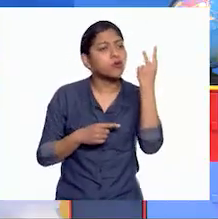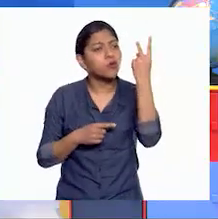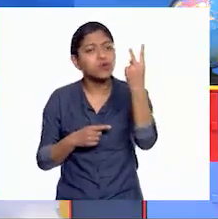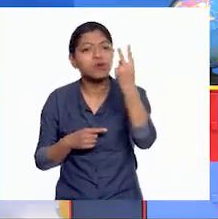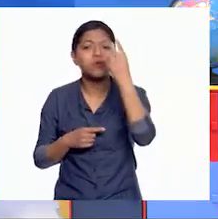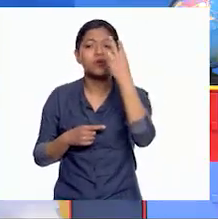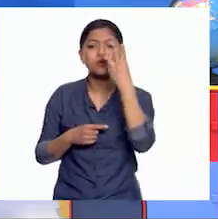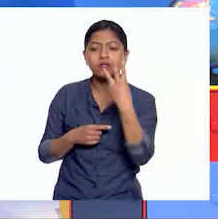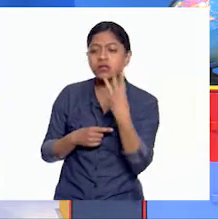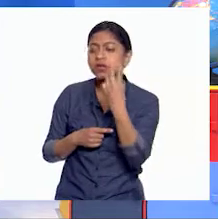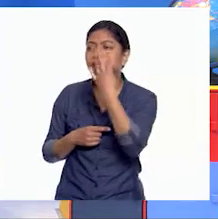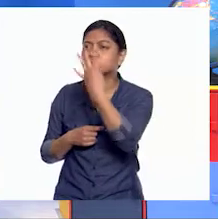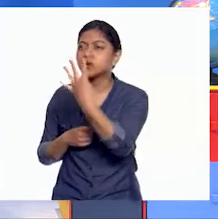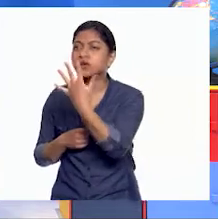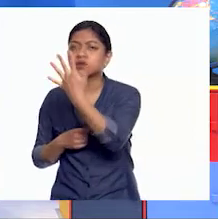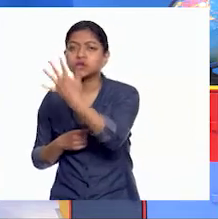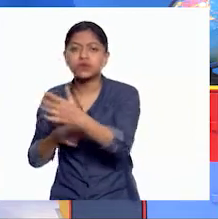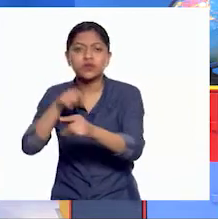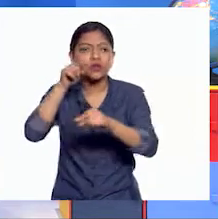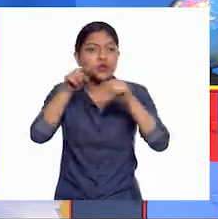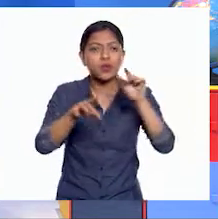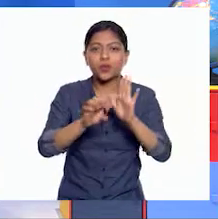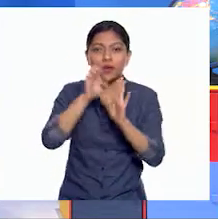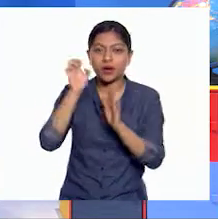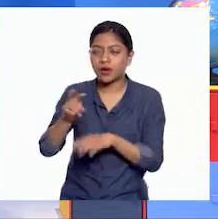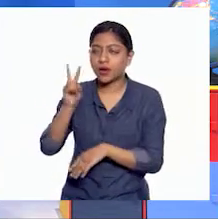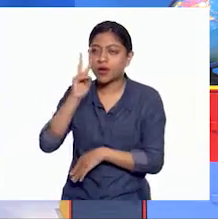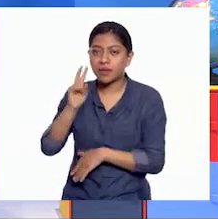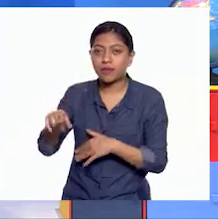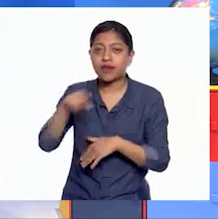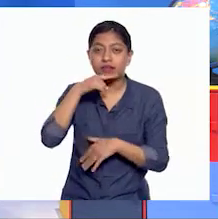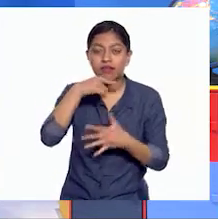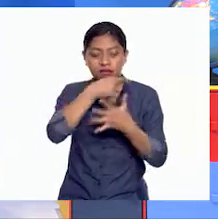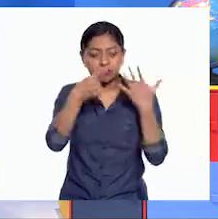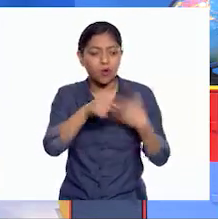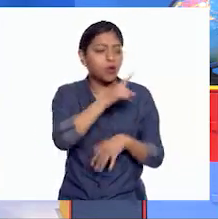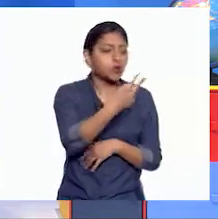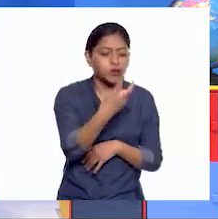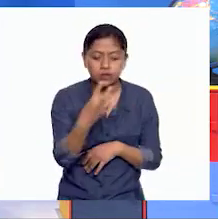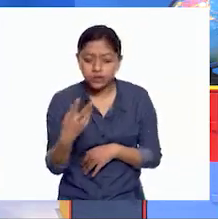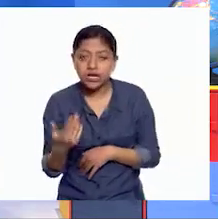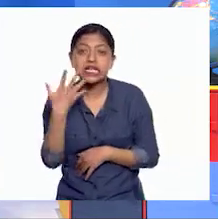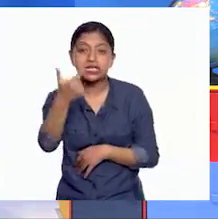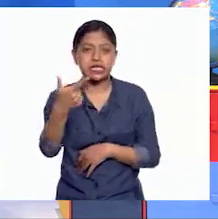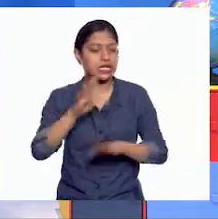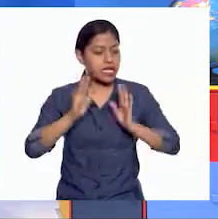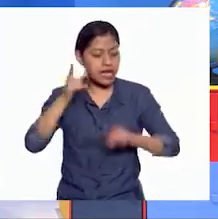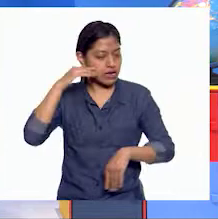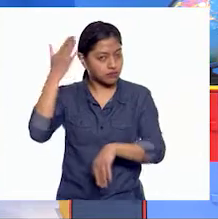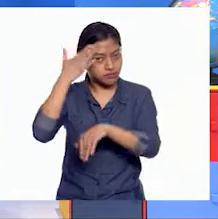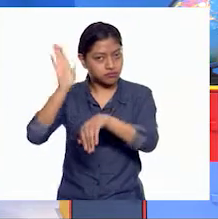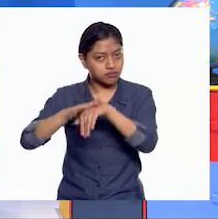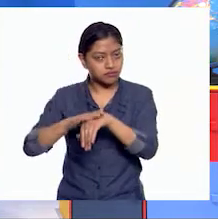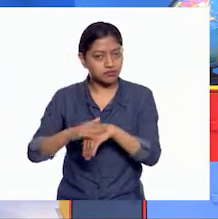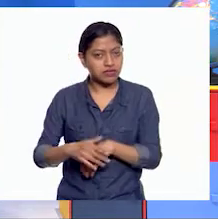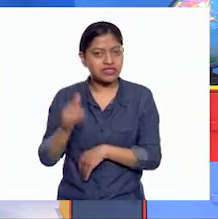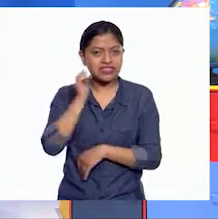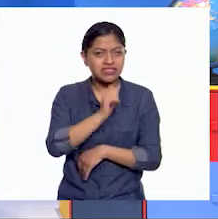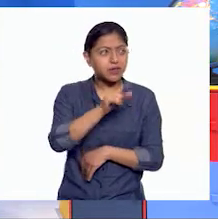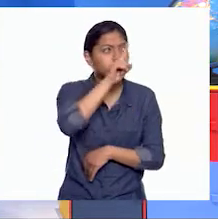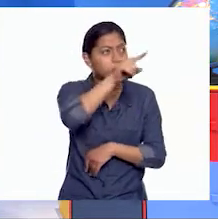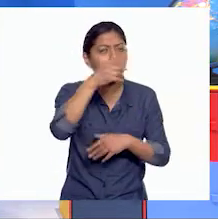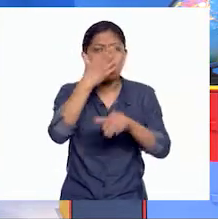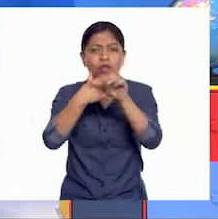cuatro, cinco. Veía los lápices, por decirlo. Uno, dos, tres, cuatro, cinco, seis, siete. ¡Ay! Lo tenía. Y siempre estaba